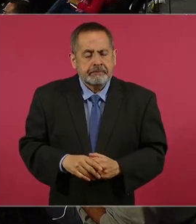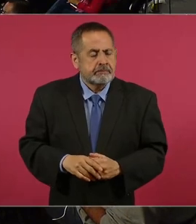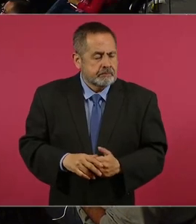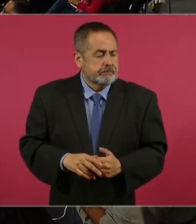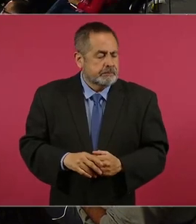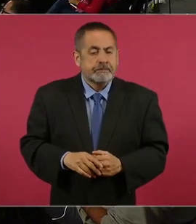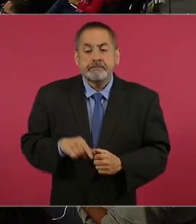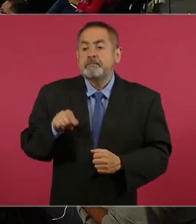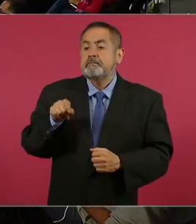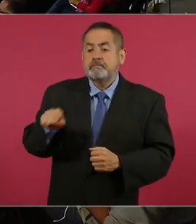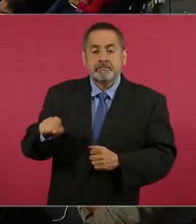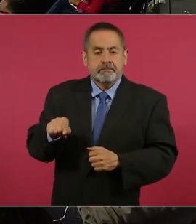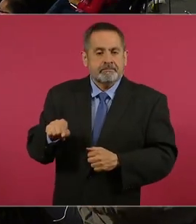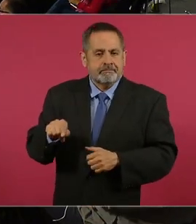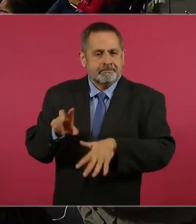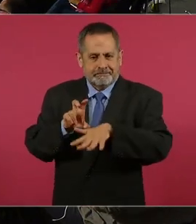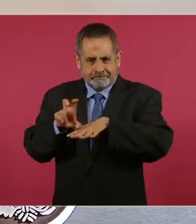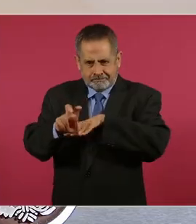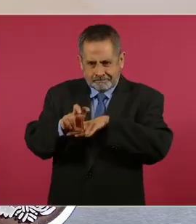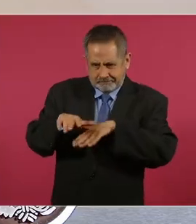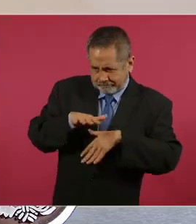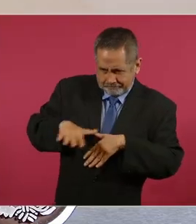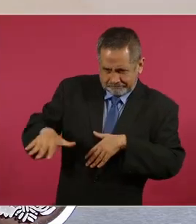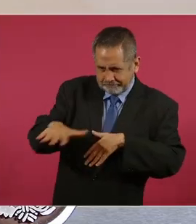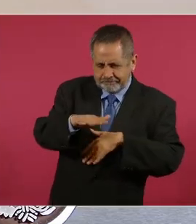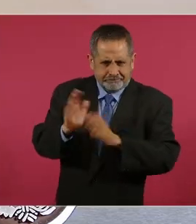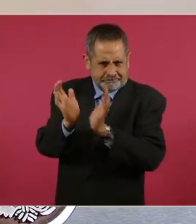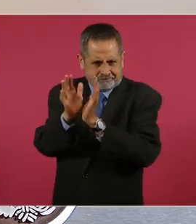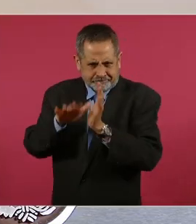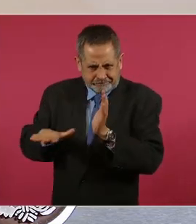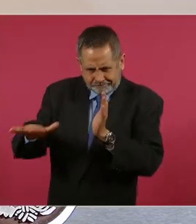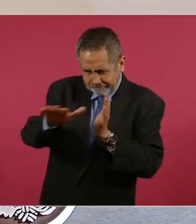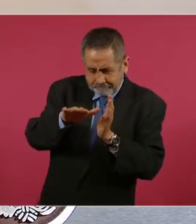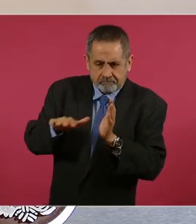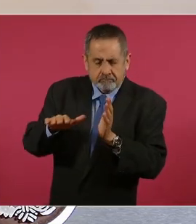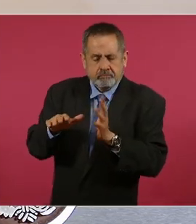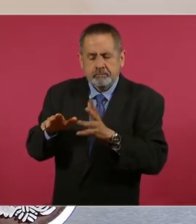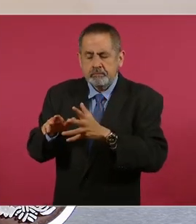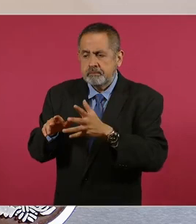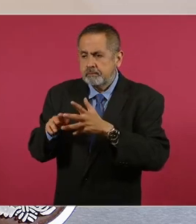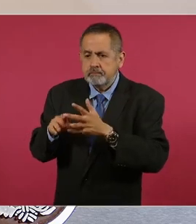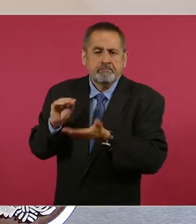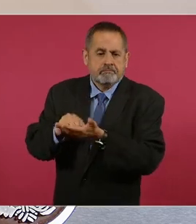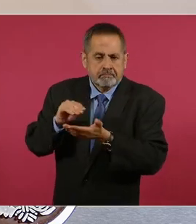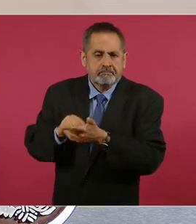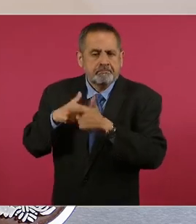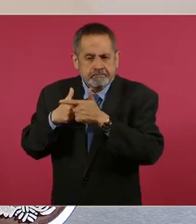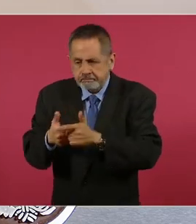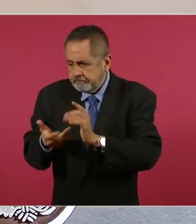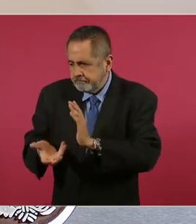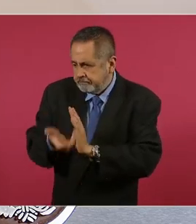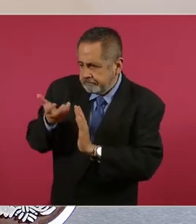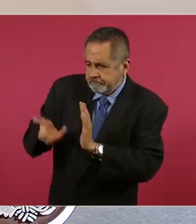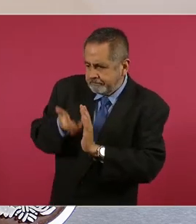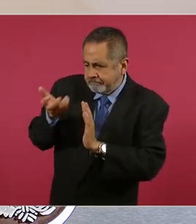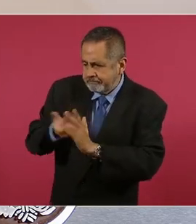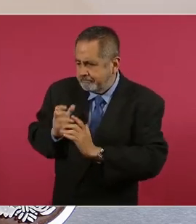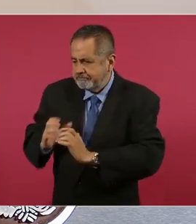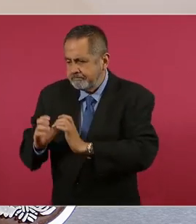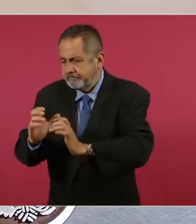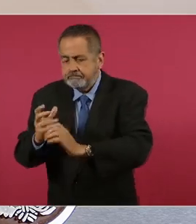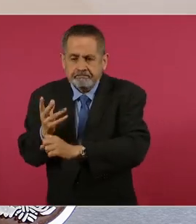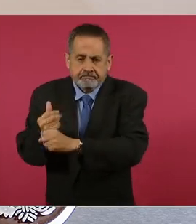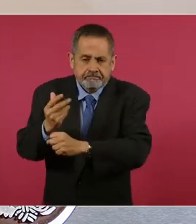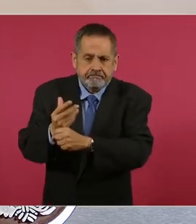al rescate arqueológico, seguimos trabajando ahora en obras complementarias, ahora en